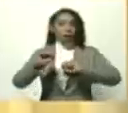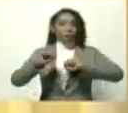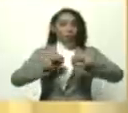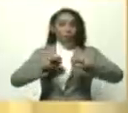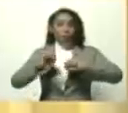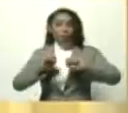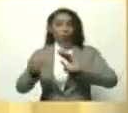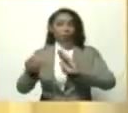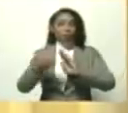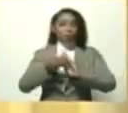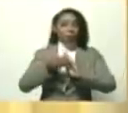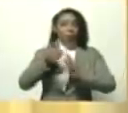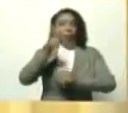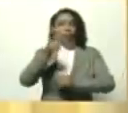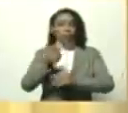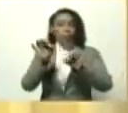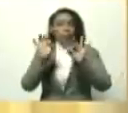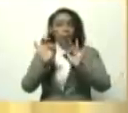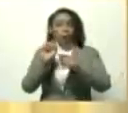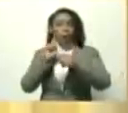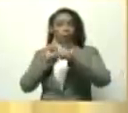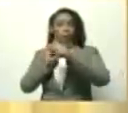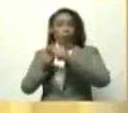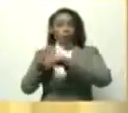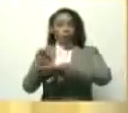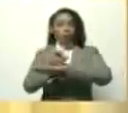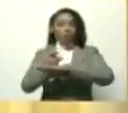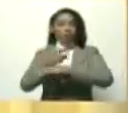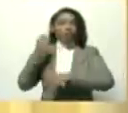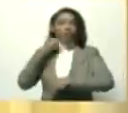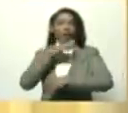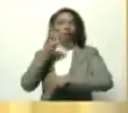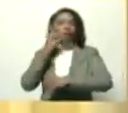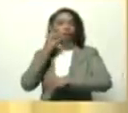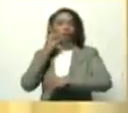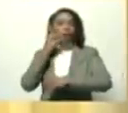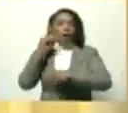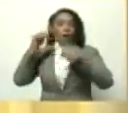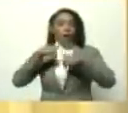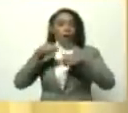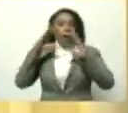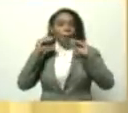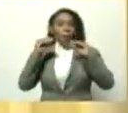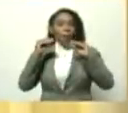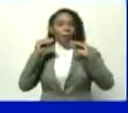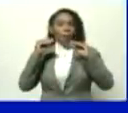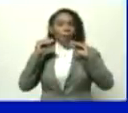en contra de personas específicas del gobierno de Iván Duque, acaba de hablar de